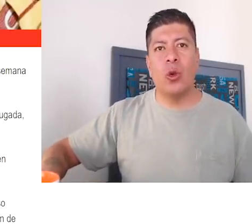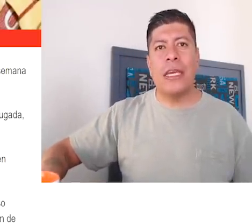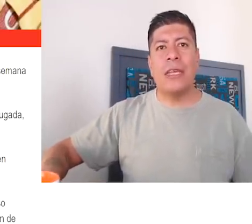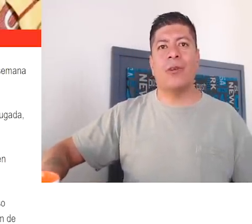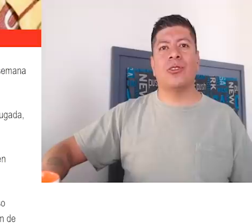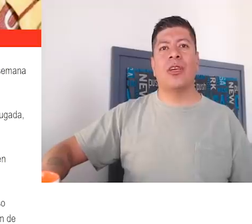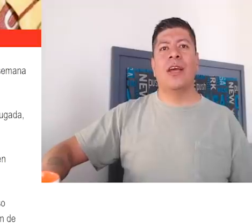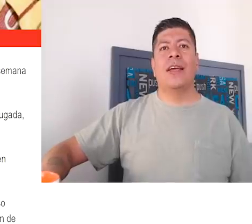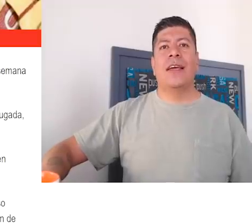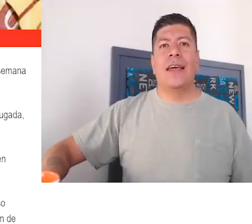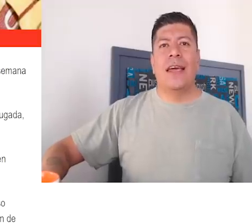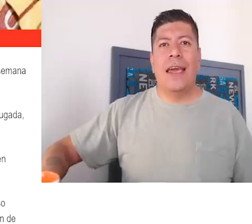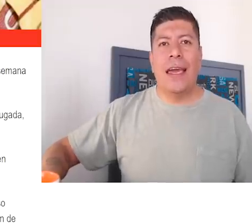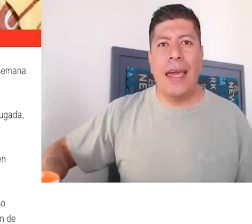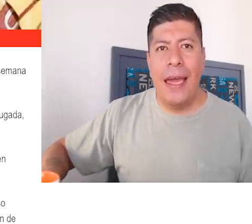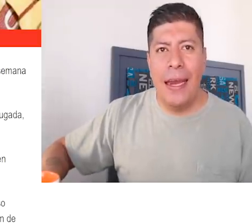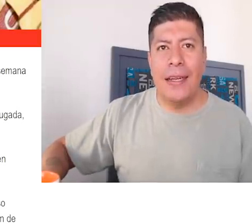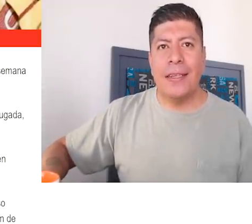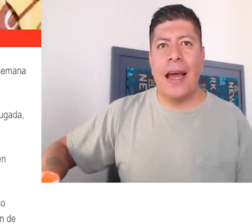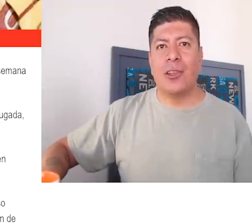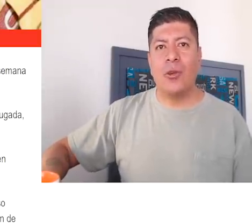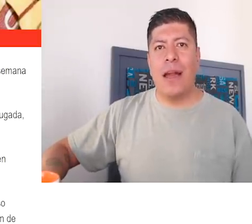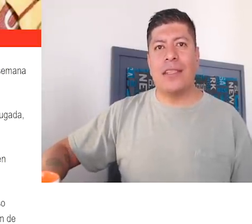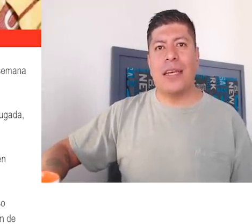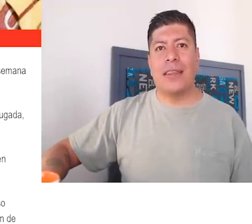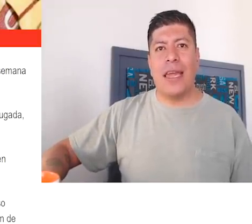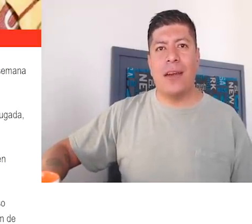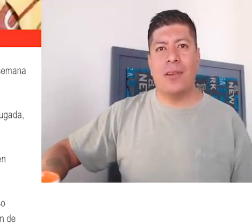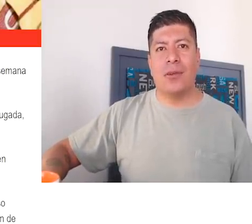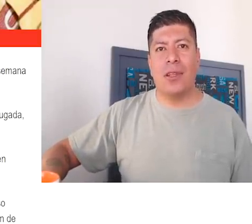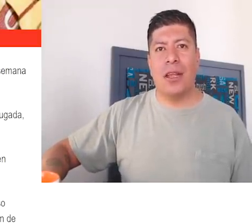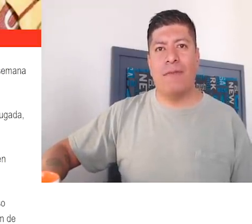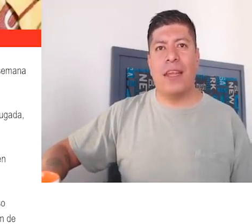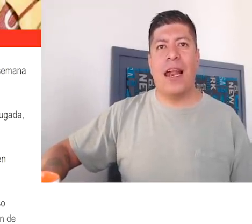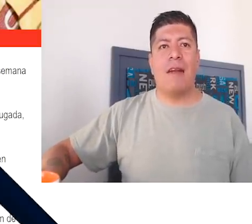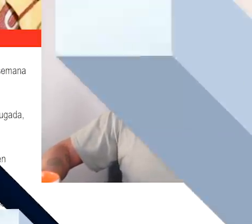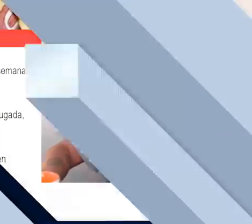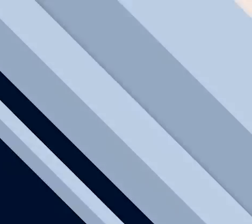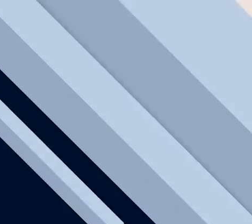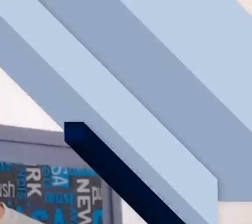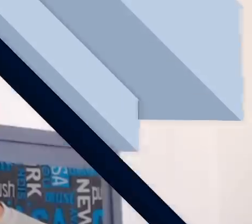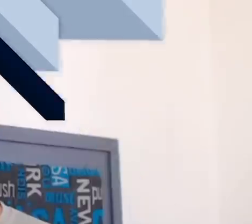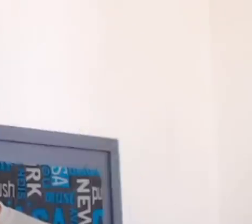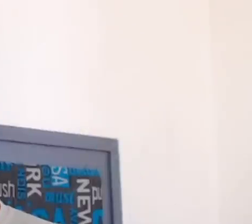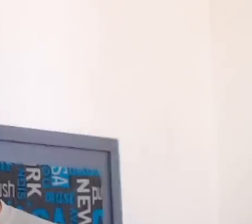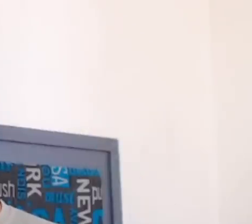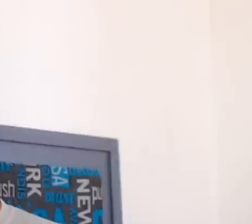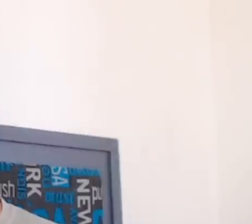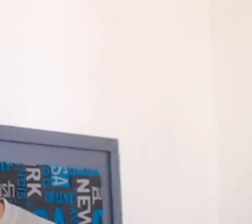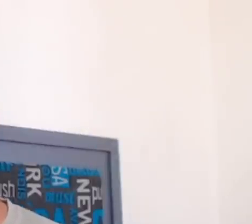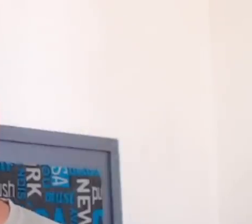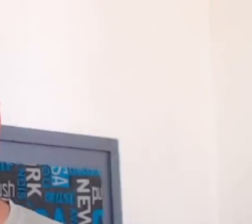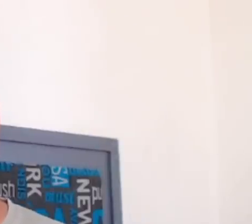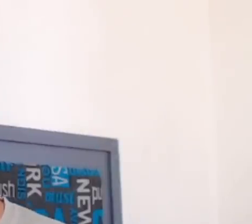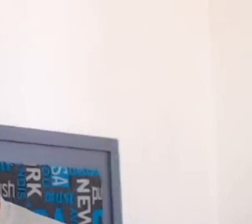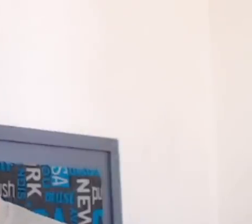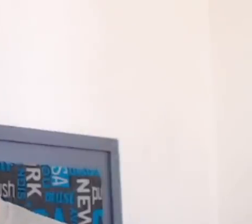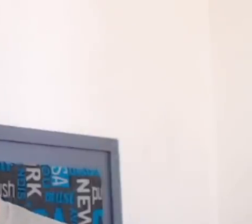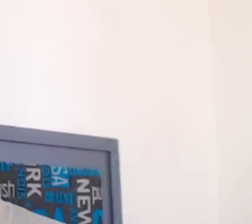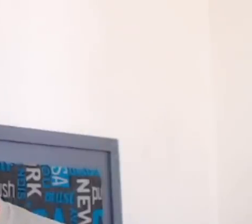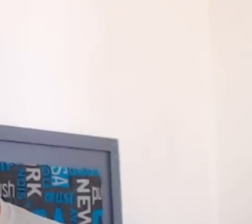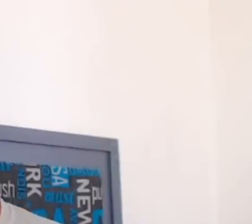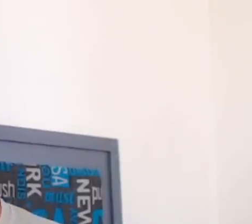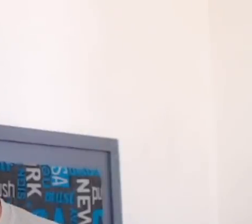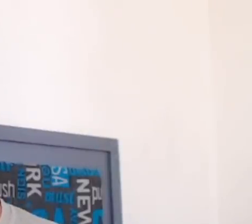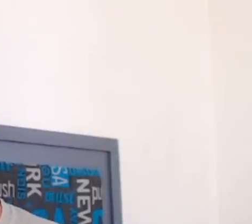Estados Unidos. El actual secretario de Seguridad Federal, Alfonso Durazo, también expresó su sentir a